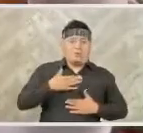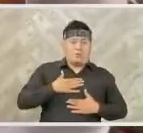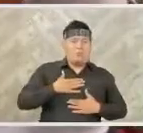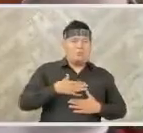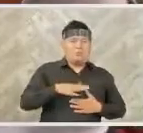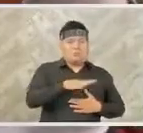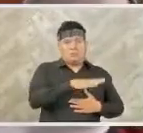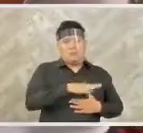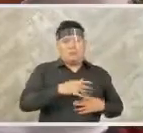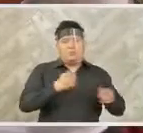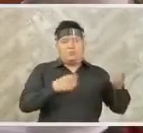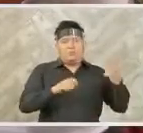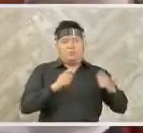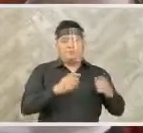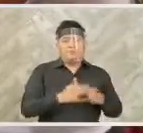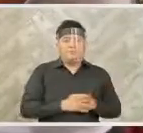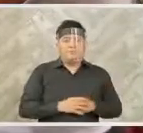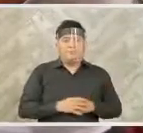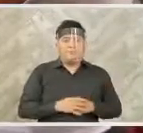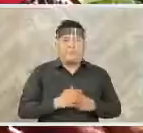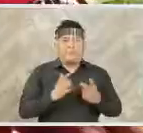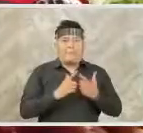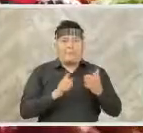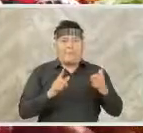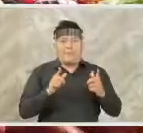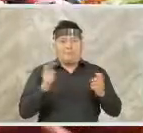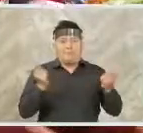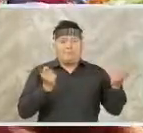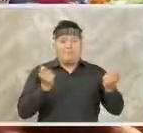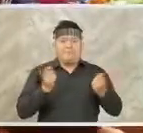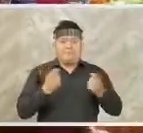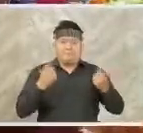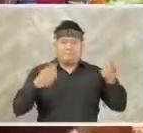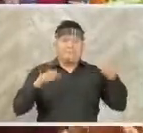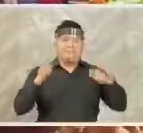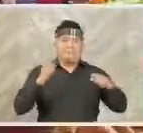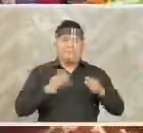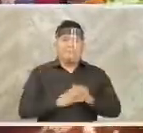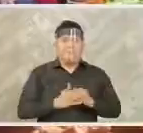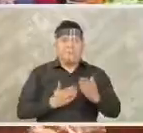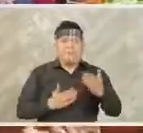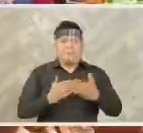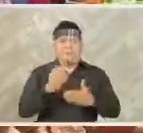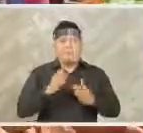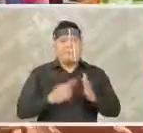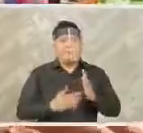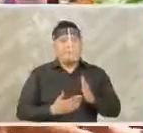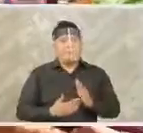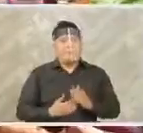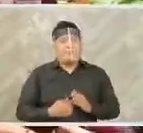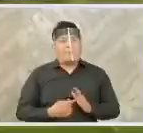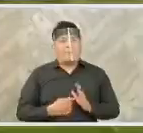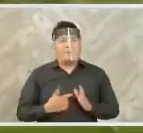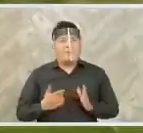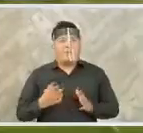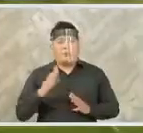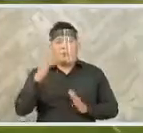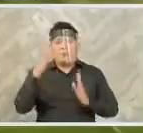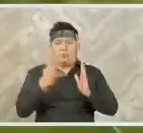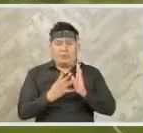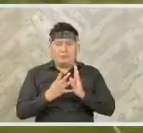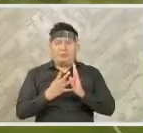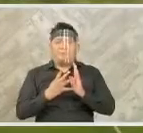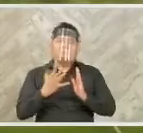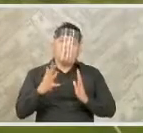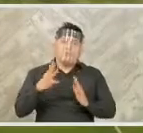mercados libres o mercados públicos. Esa es la estrategia de comercialización directa que hemos llevado a cabo. Cerca de 4.000